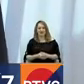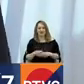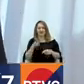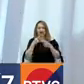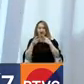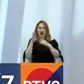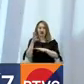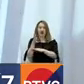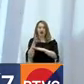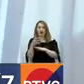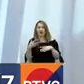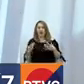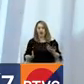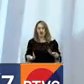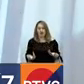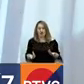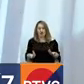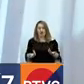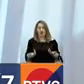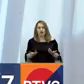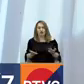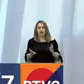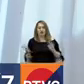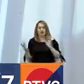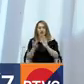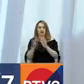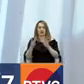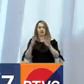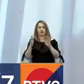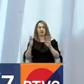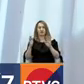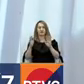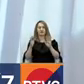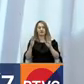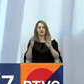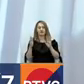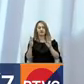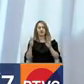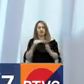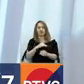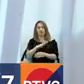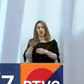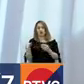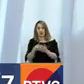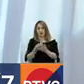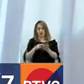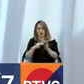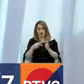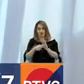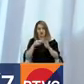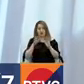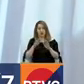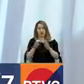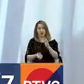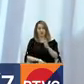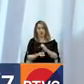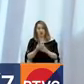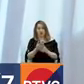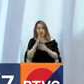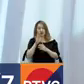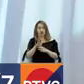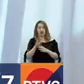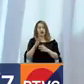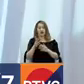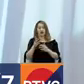alrededor de cómo sincronizar entre comillas todo lo que significa la industria dependiente musical colombiana de iberoamérica